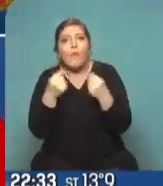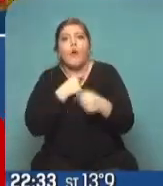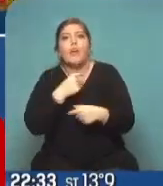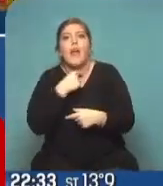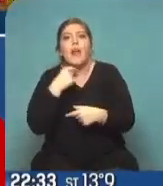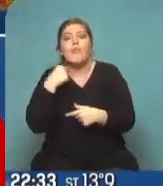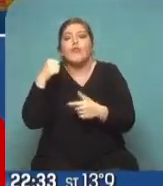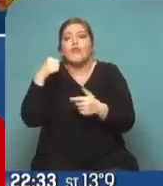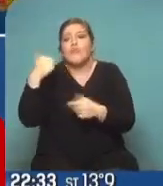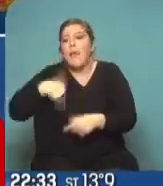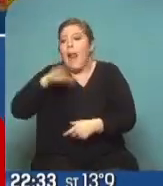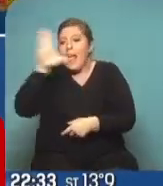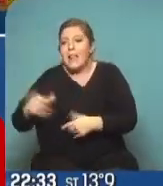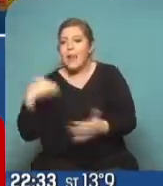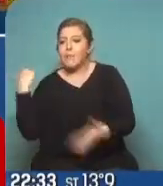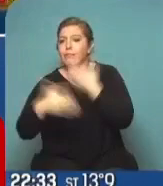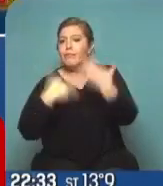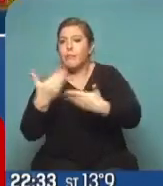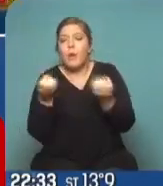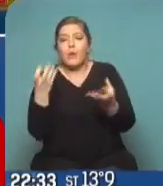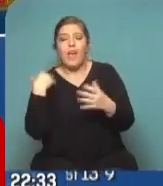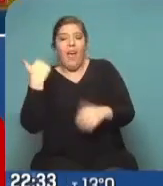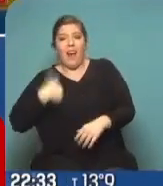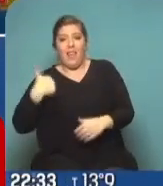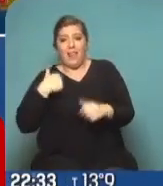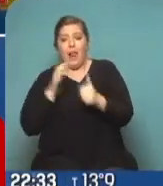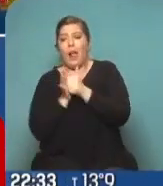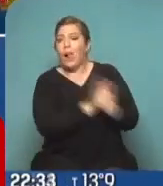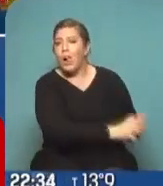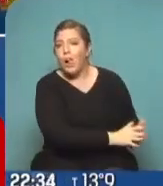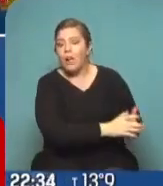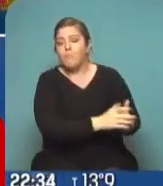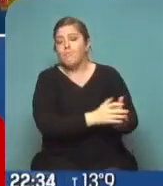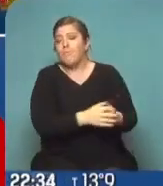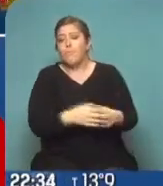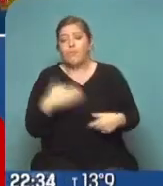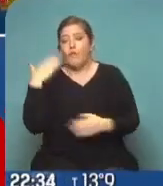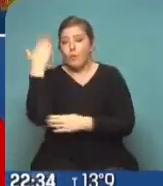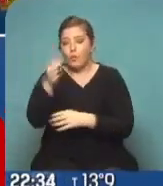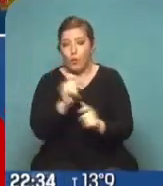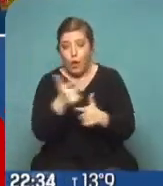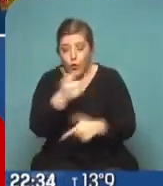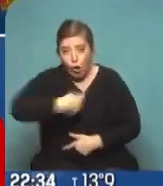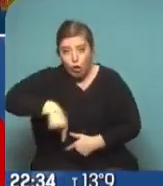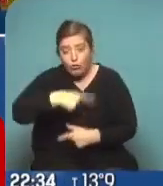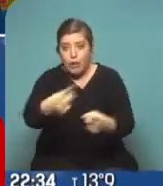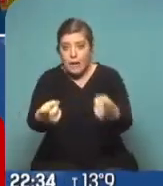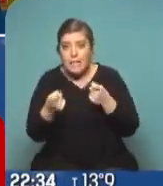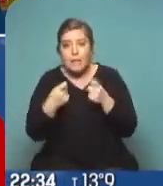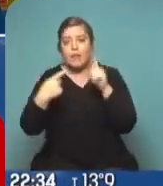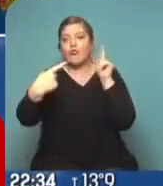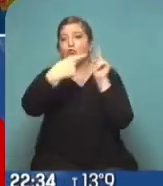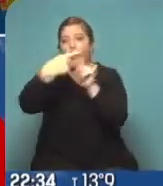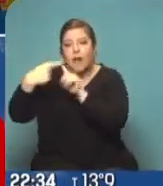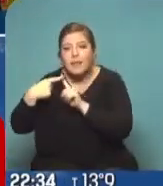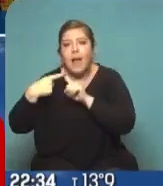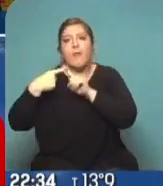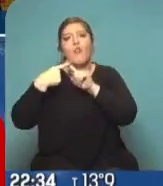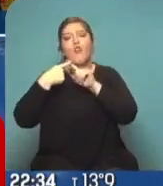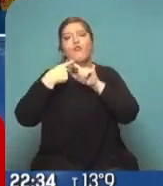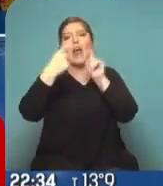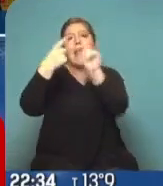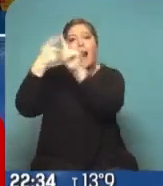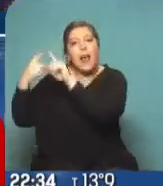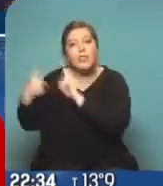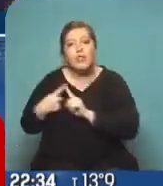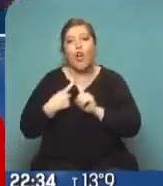porque, insisto, la Argentina aislada del mundo no tiene ningún destino. Nosotros necesitamos estar conectados, con